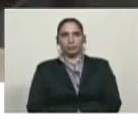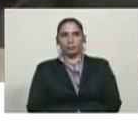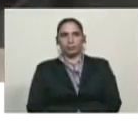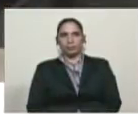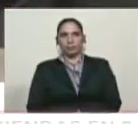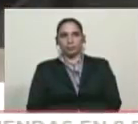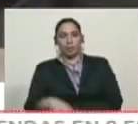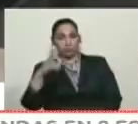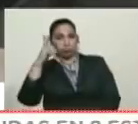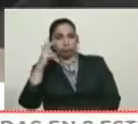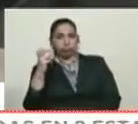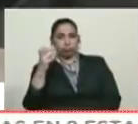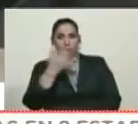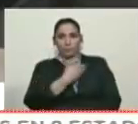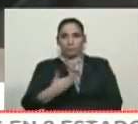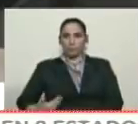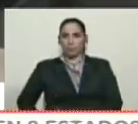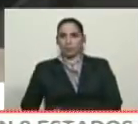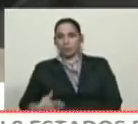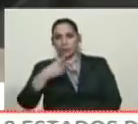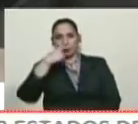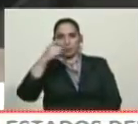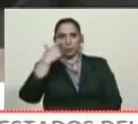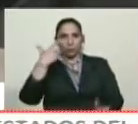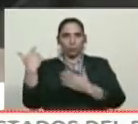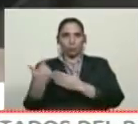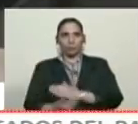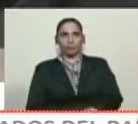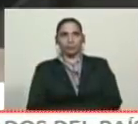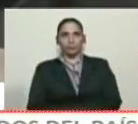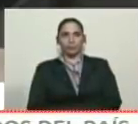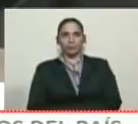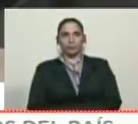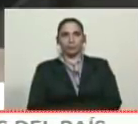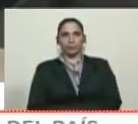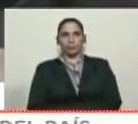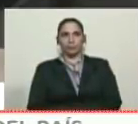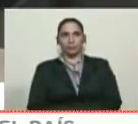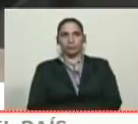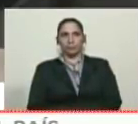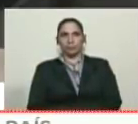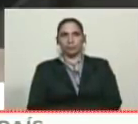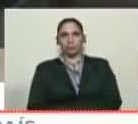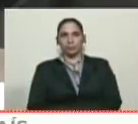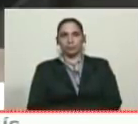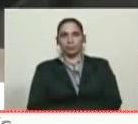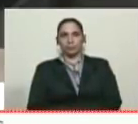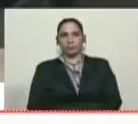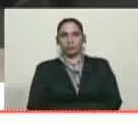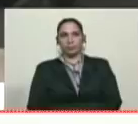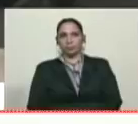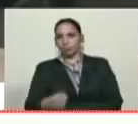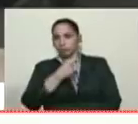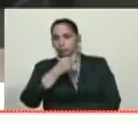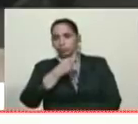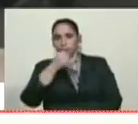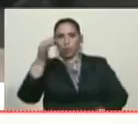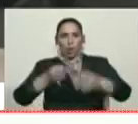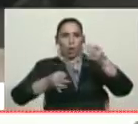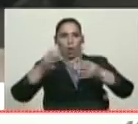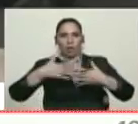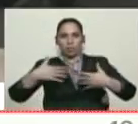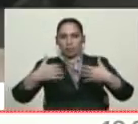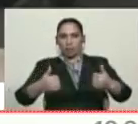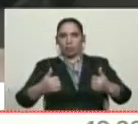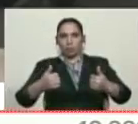televidentes escuchábamos al presidente de la república bolivariana de venezuela nicolás maduro en esta alocución una jornada de salud